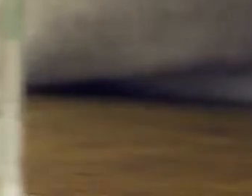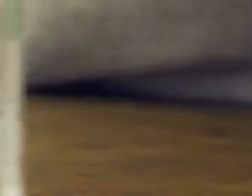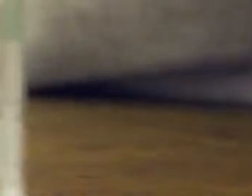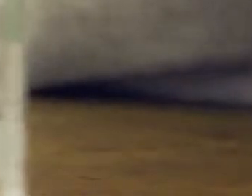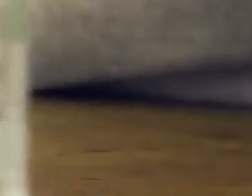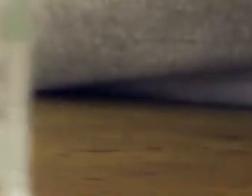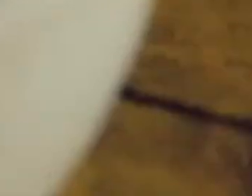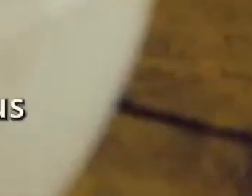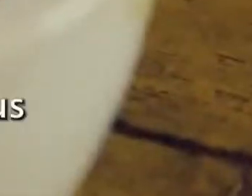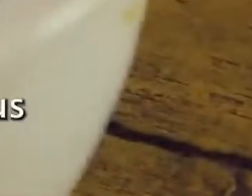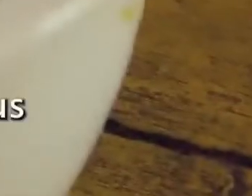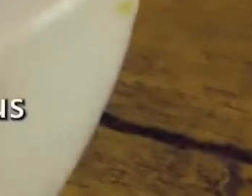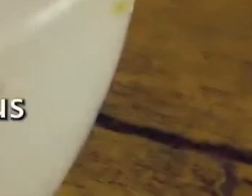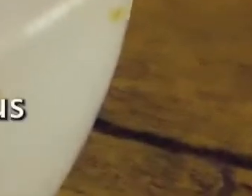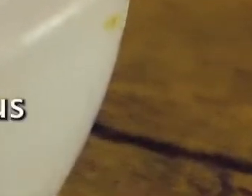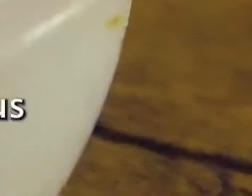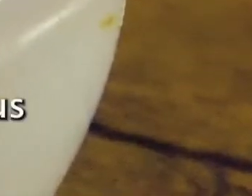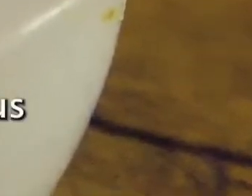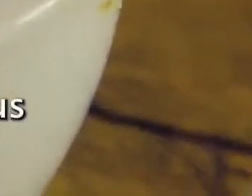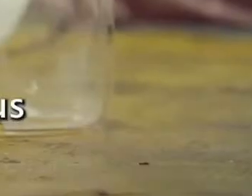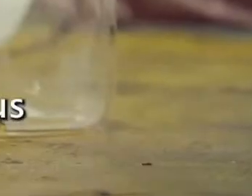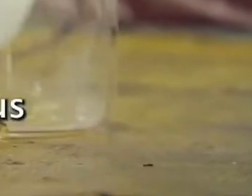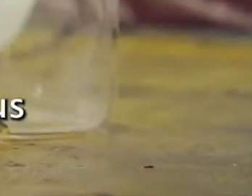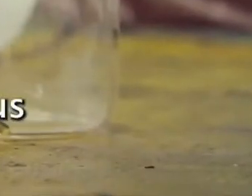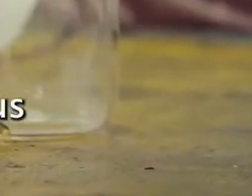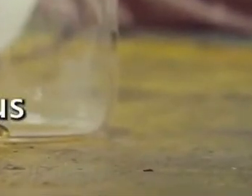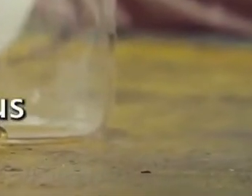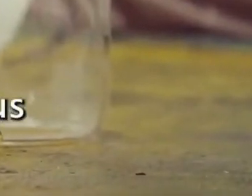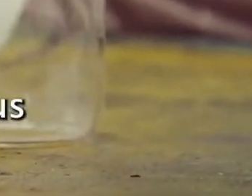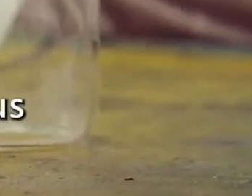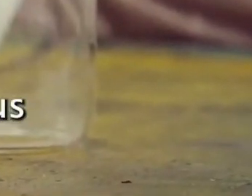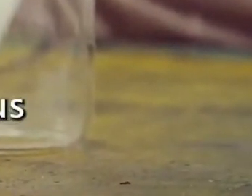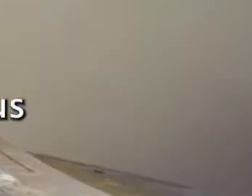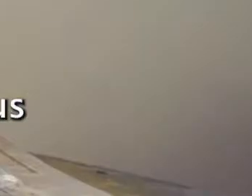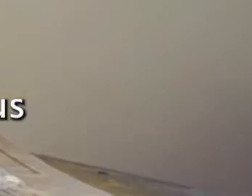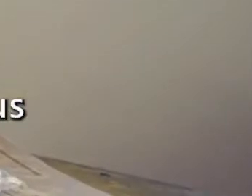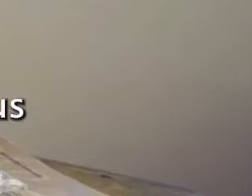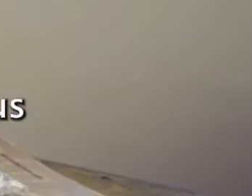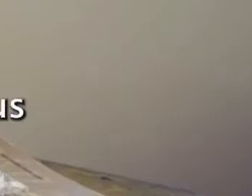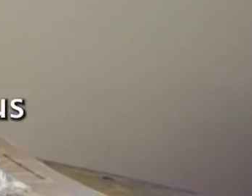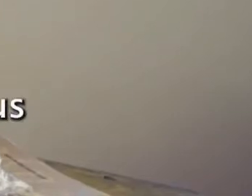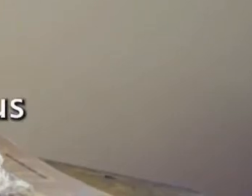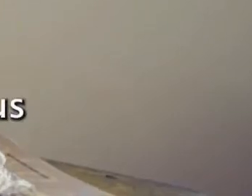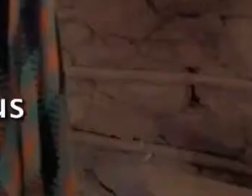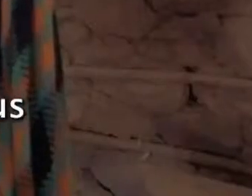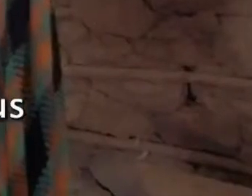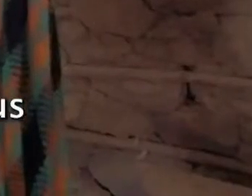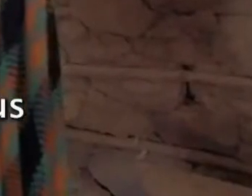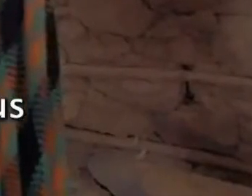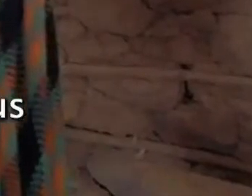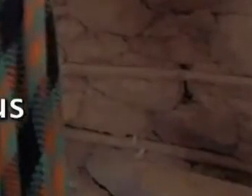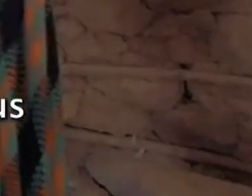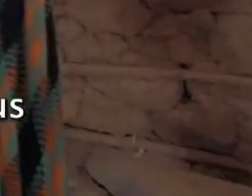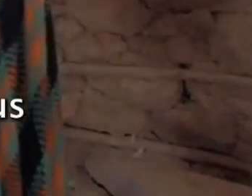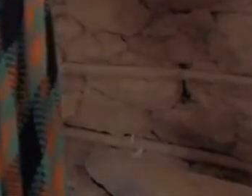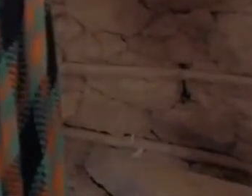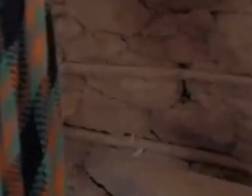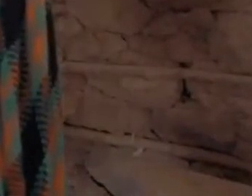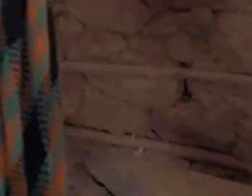visión ancestral, donde lo que queremos es que los chicos defiendan sus tradiciones desde la ciencia.